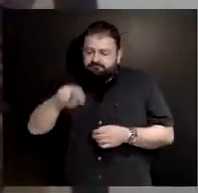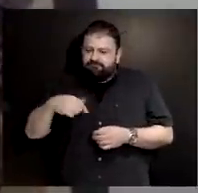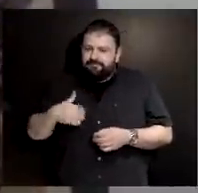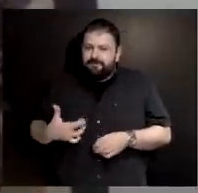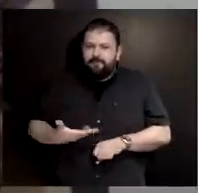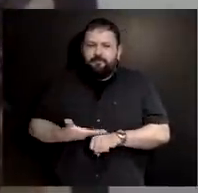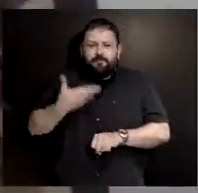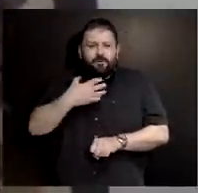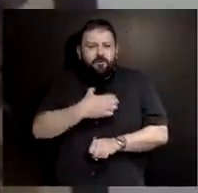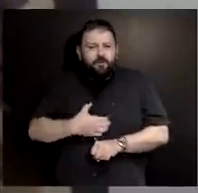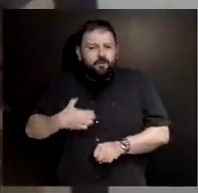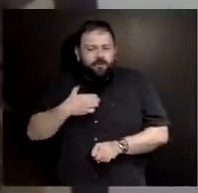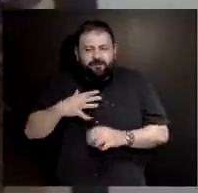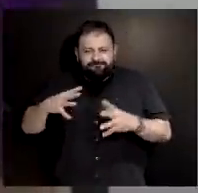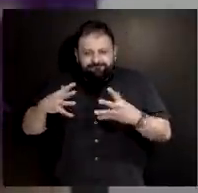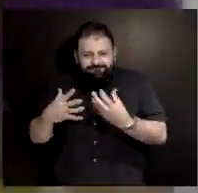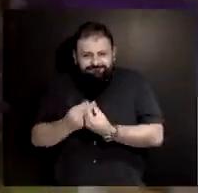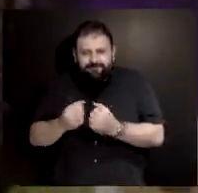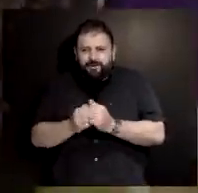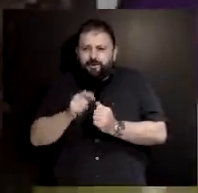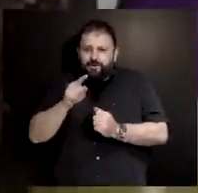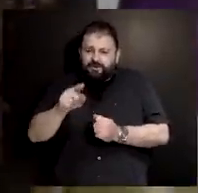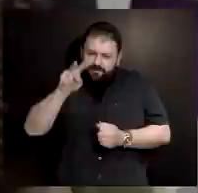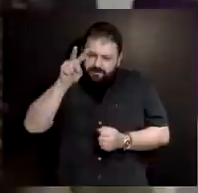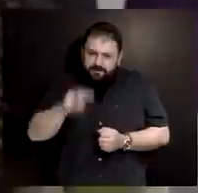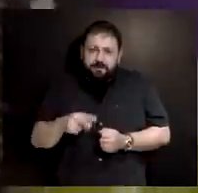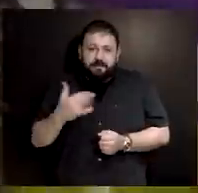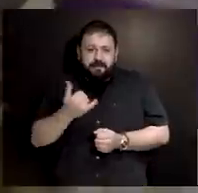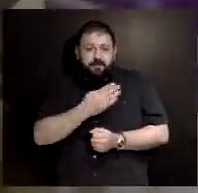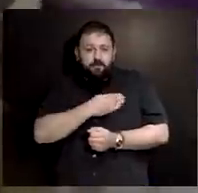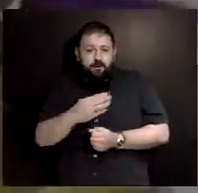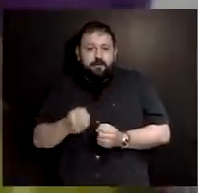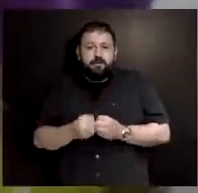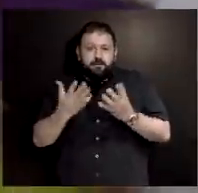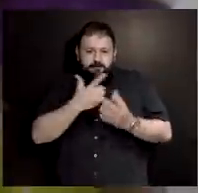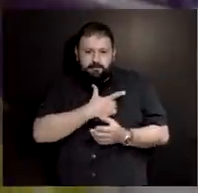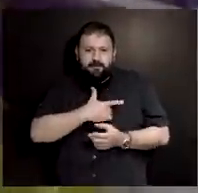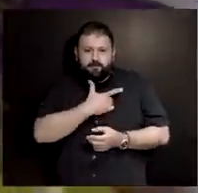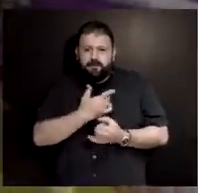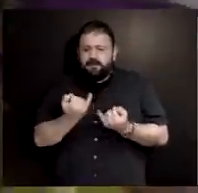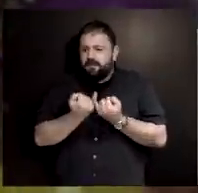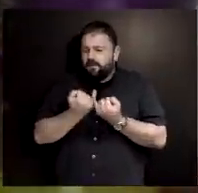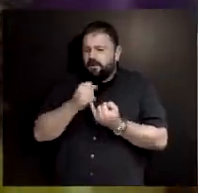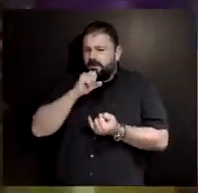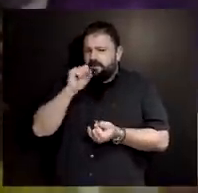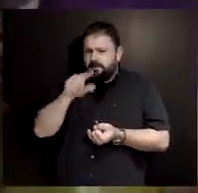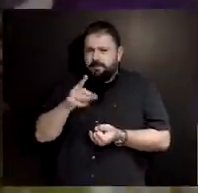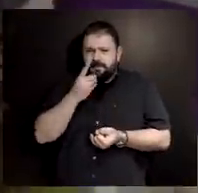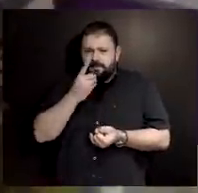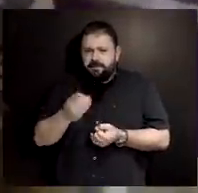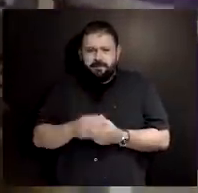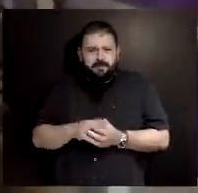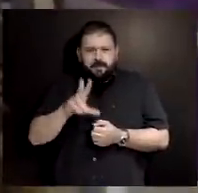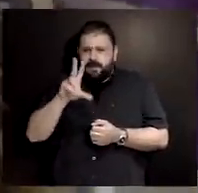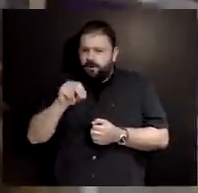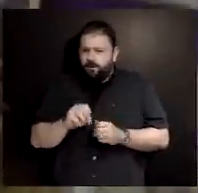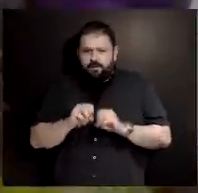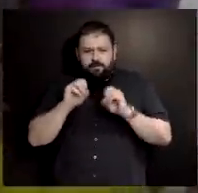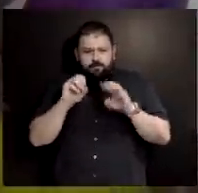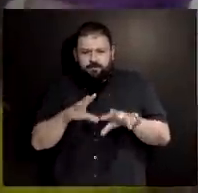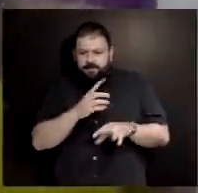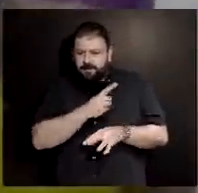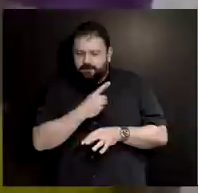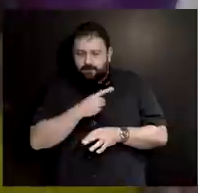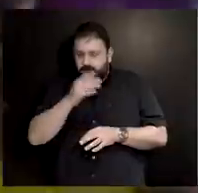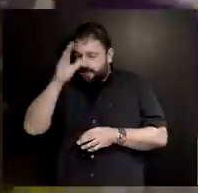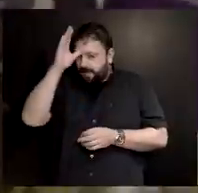de poder haber estado contigo, de verdad. Y bueno, obviamente me gustaría también decirte que no te vamos a dejar solo.